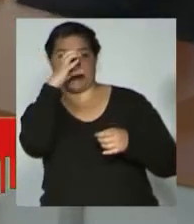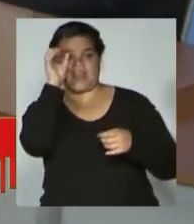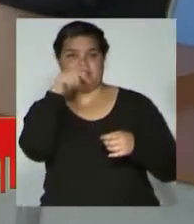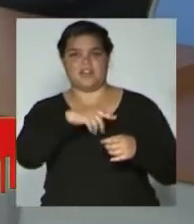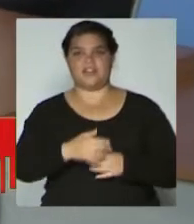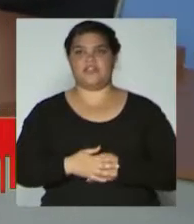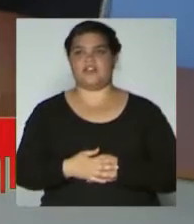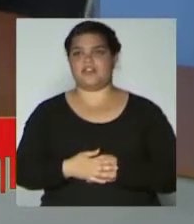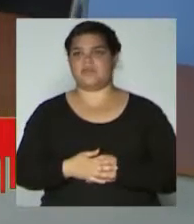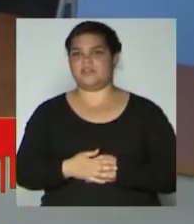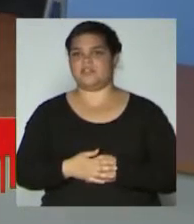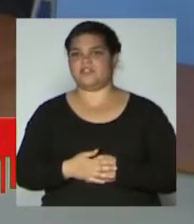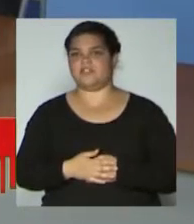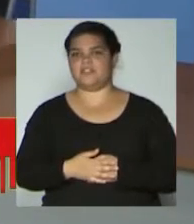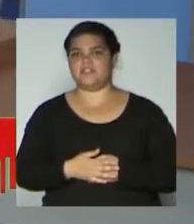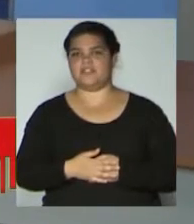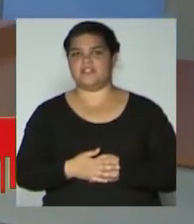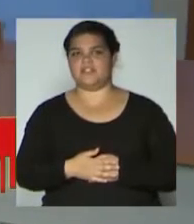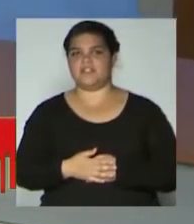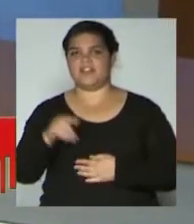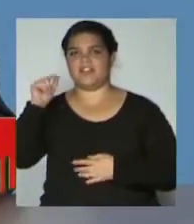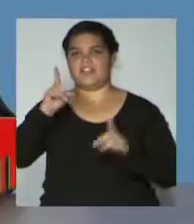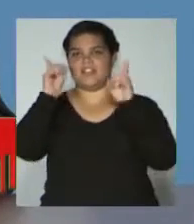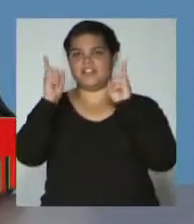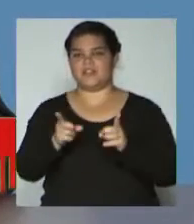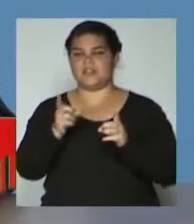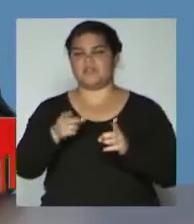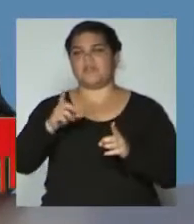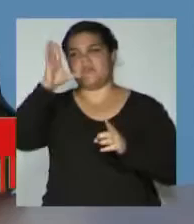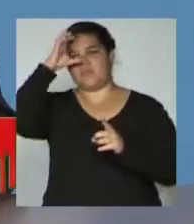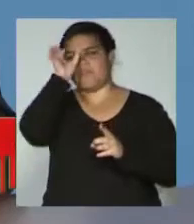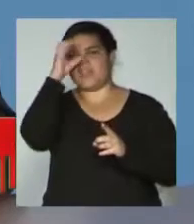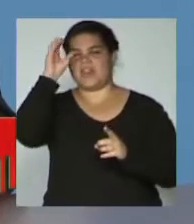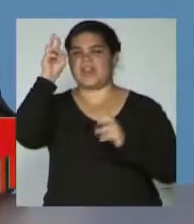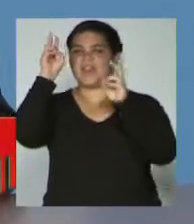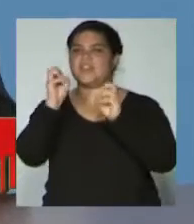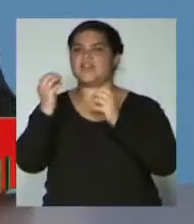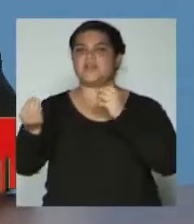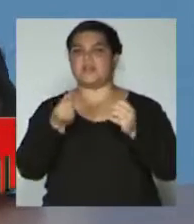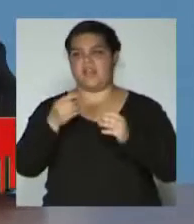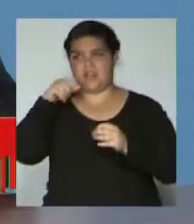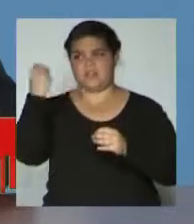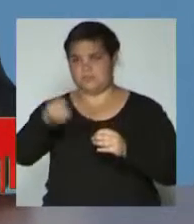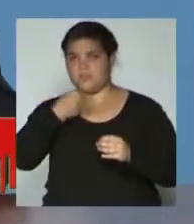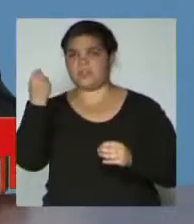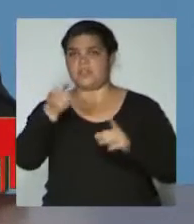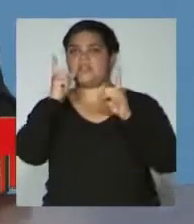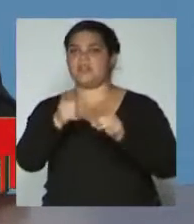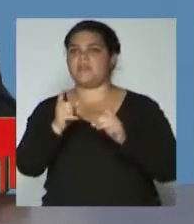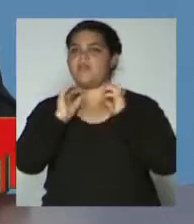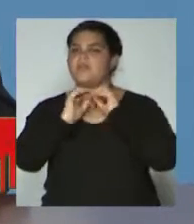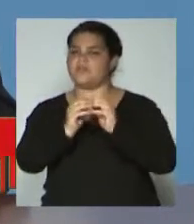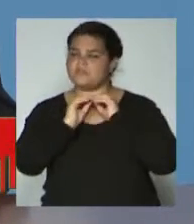ver, desde luego que el tema de la minería es un tema importante en